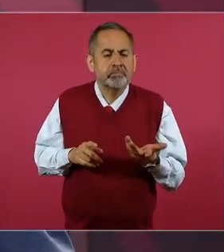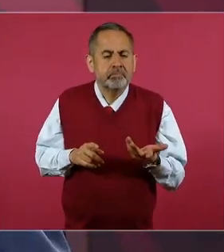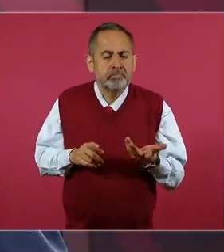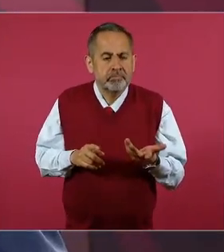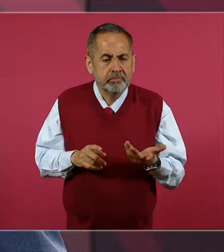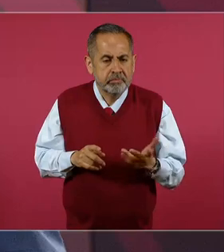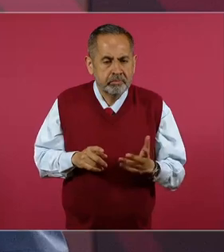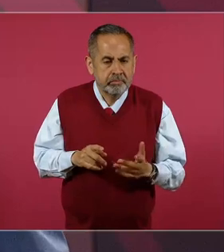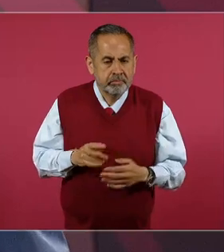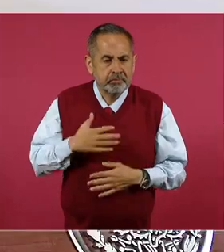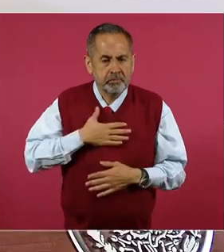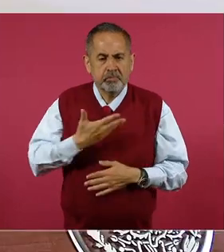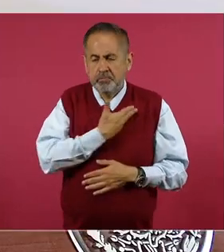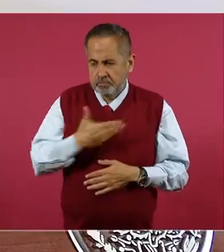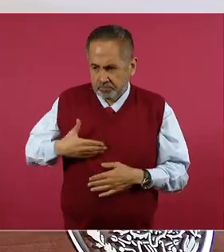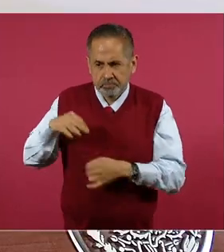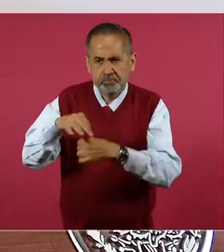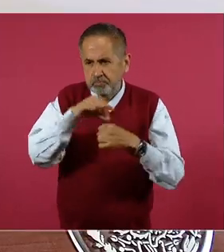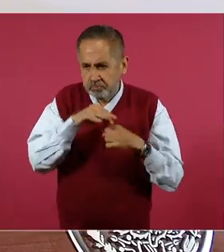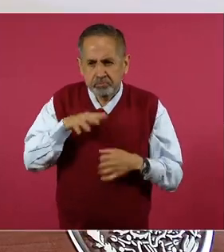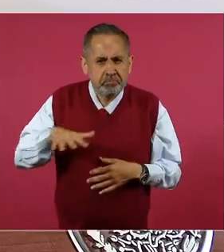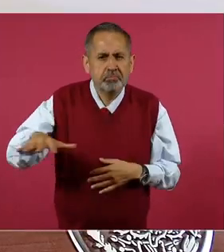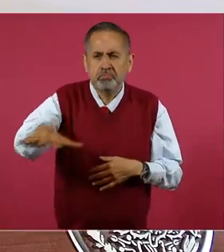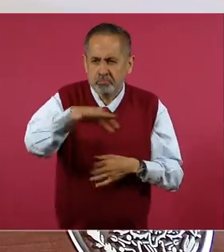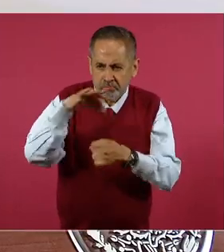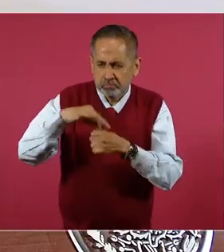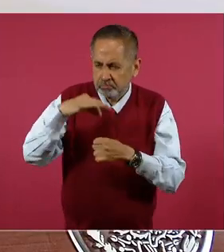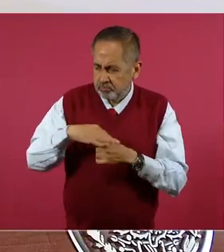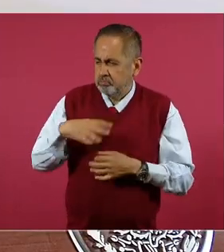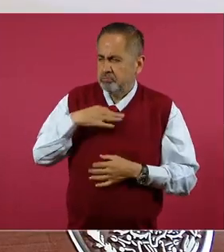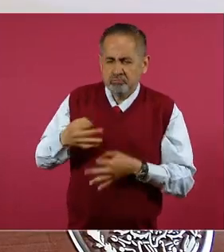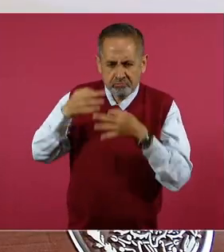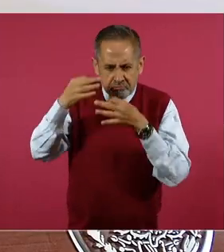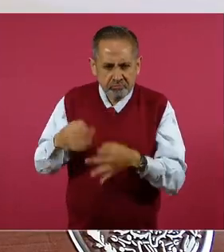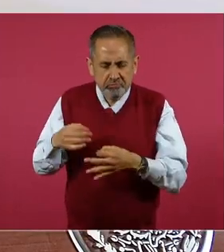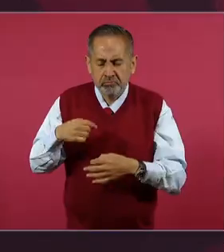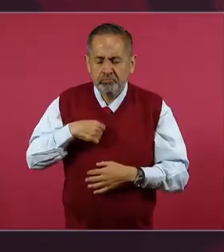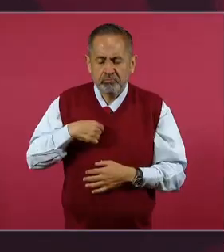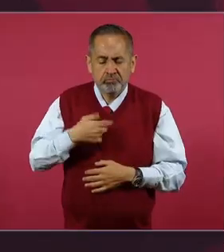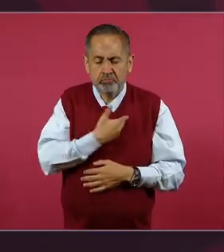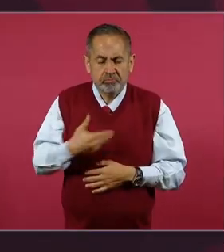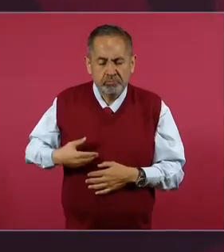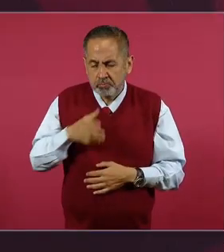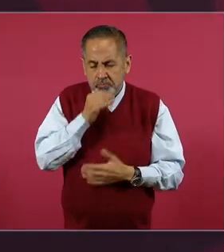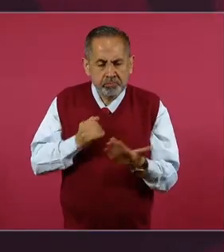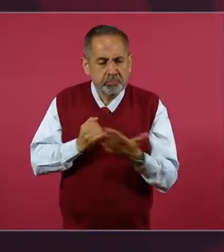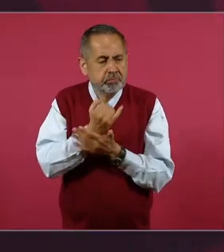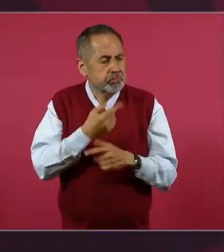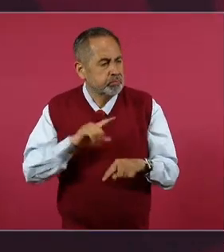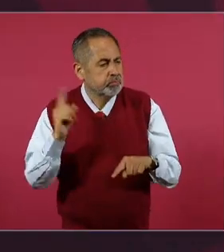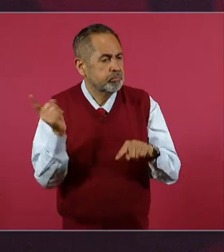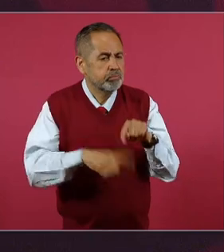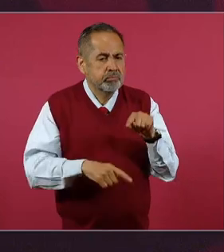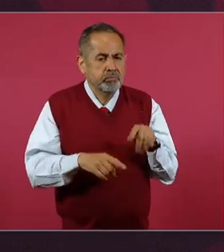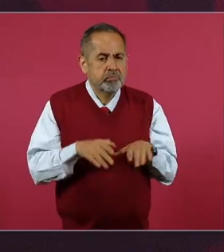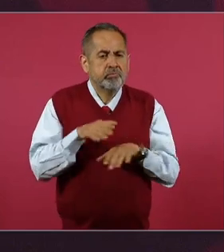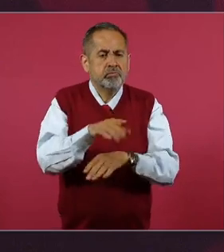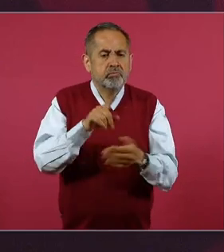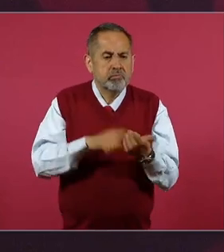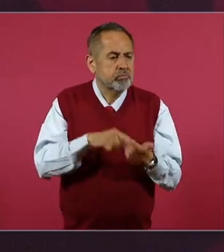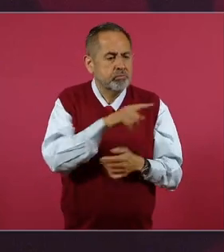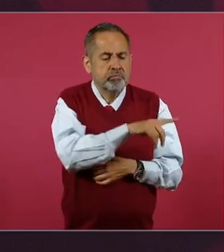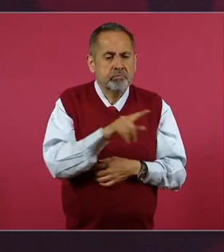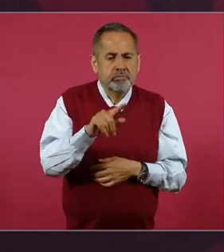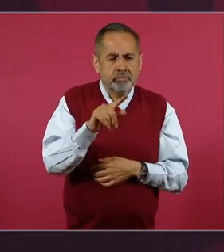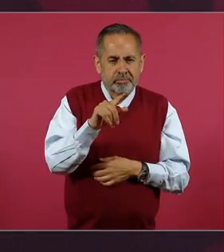aunque es un presidente legal, legítimo, no puede decidir sobre las